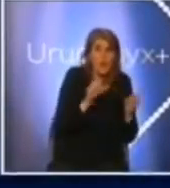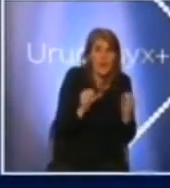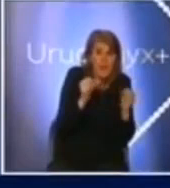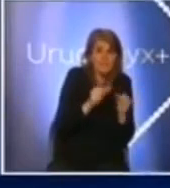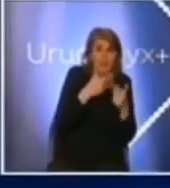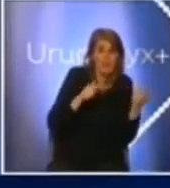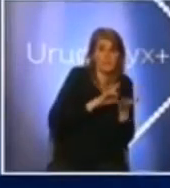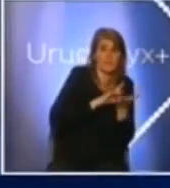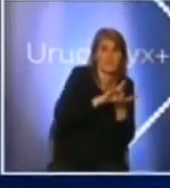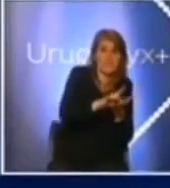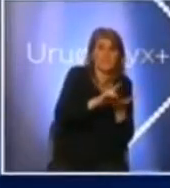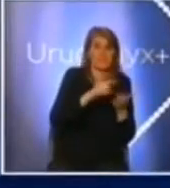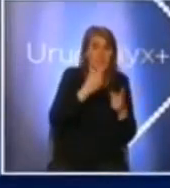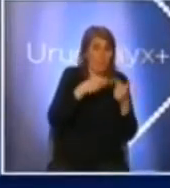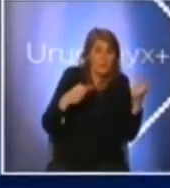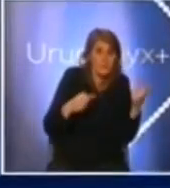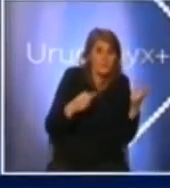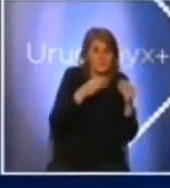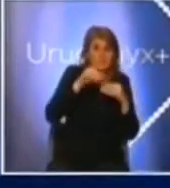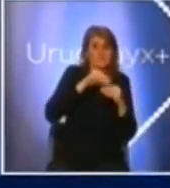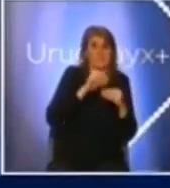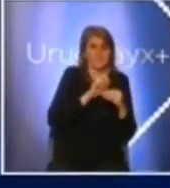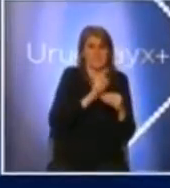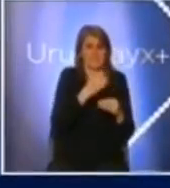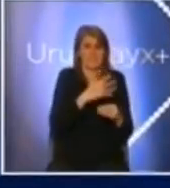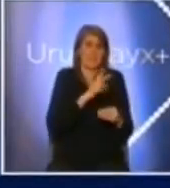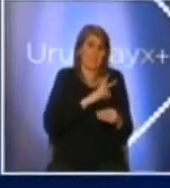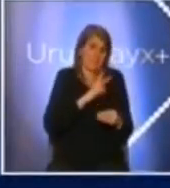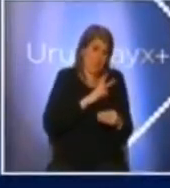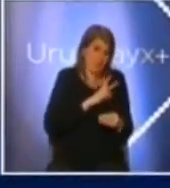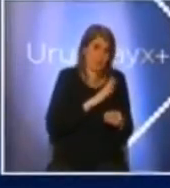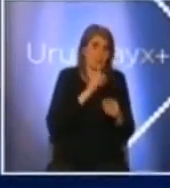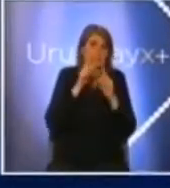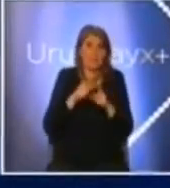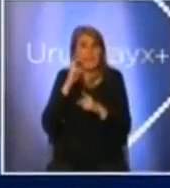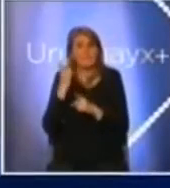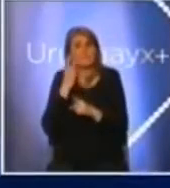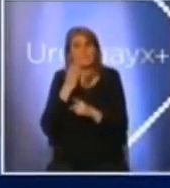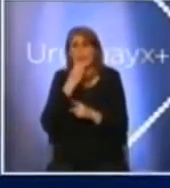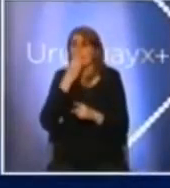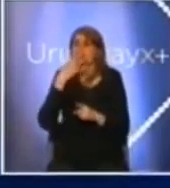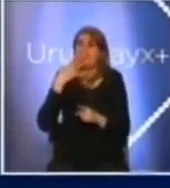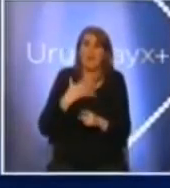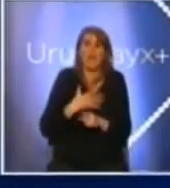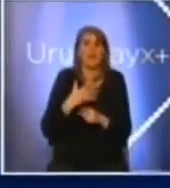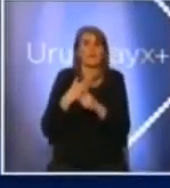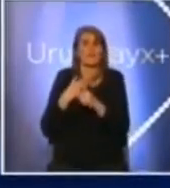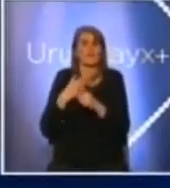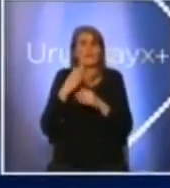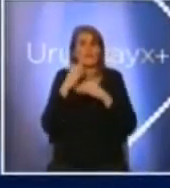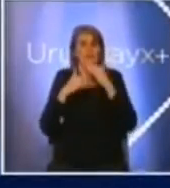y servicios con mayor valor agregado, sino también en la búsqueda de mayor eficiencia en